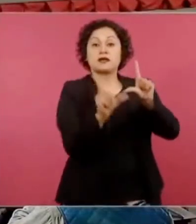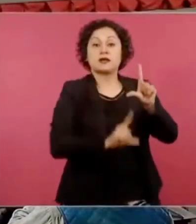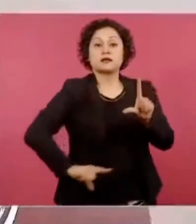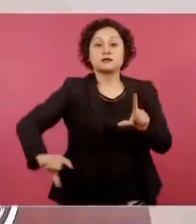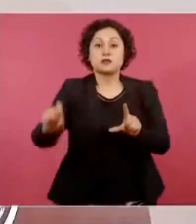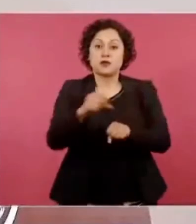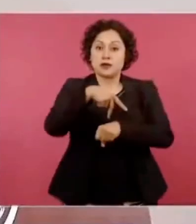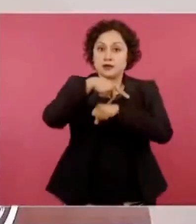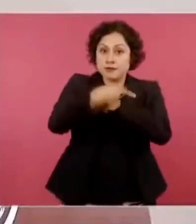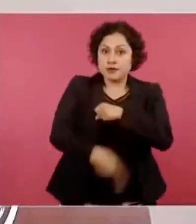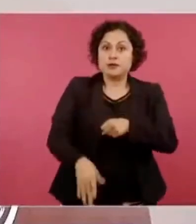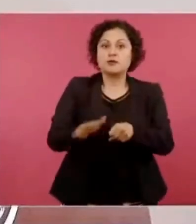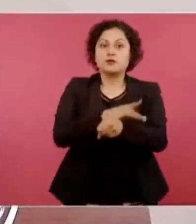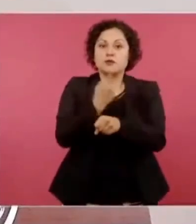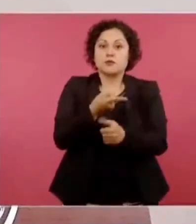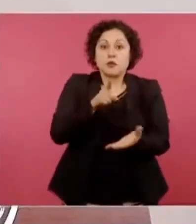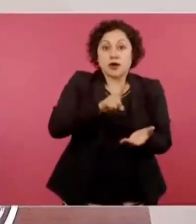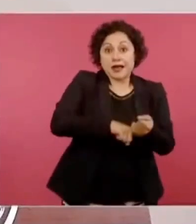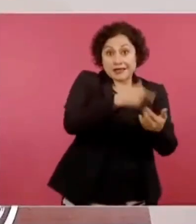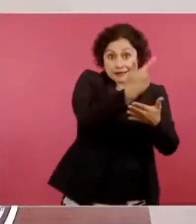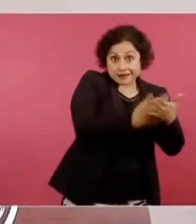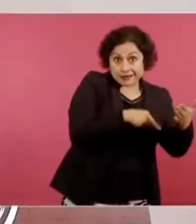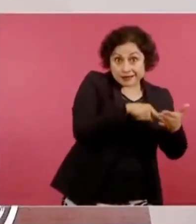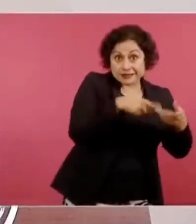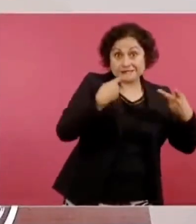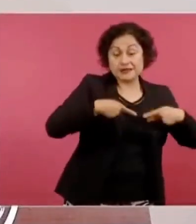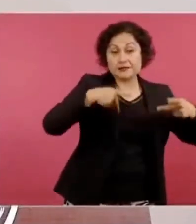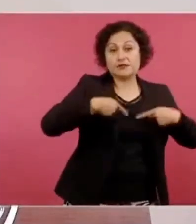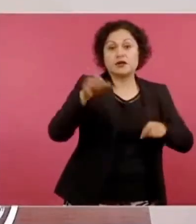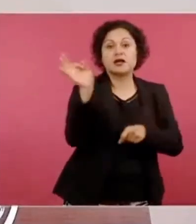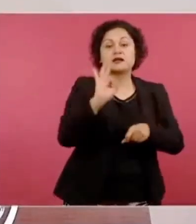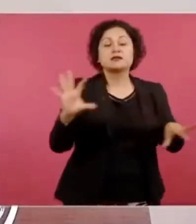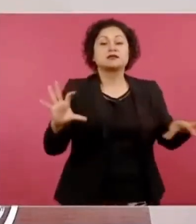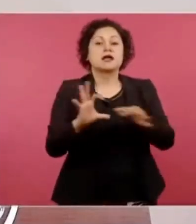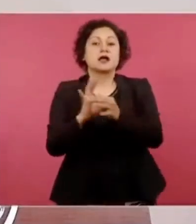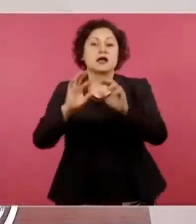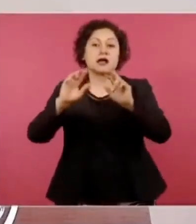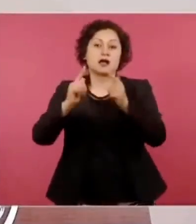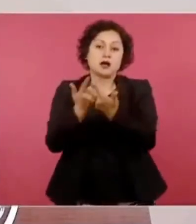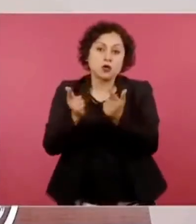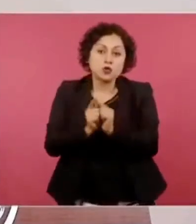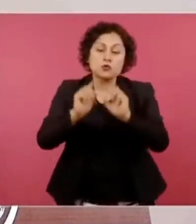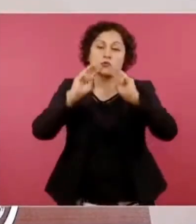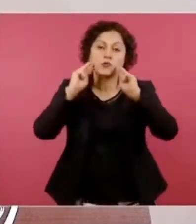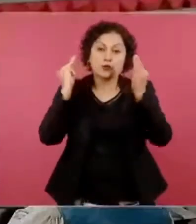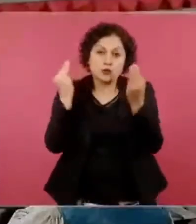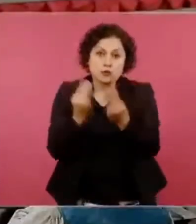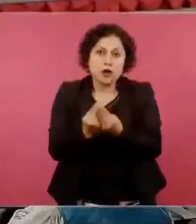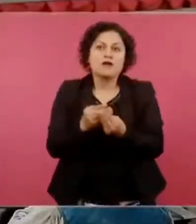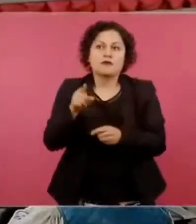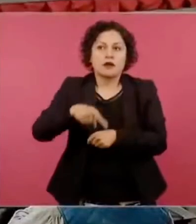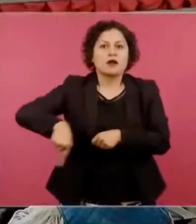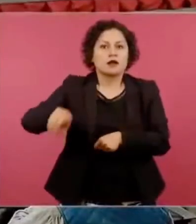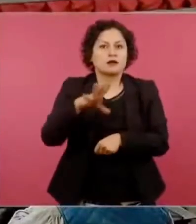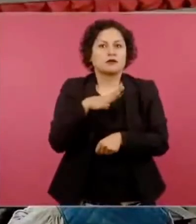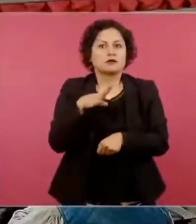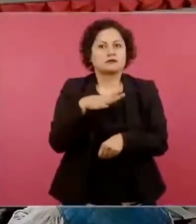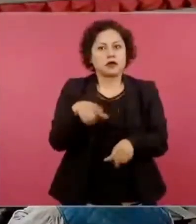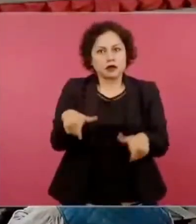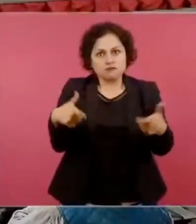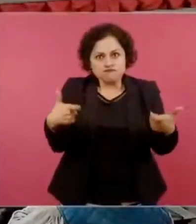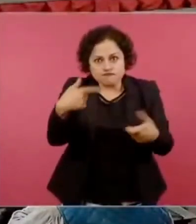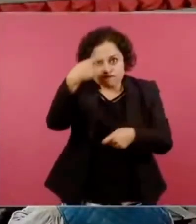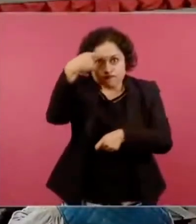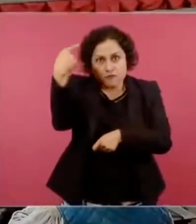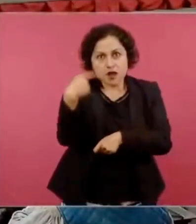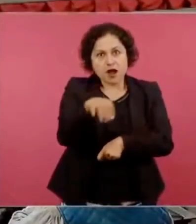están asociados a grupos del crimen organizado y que cuentan con capacidad económica y operativa, incluso